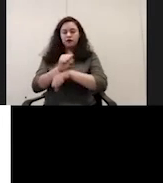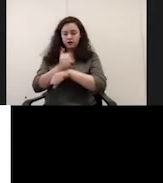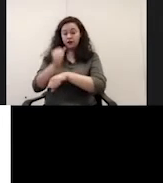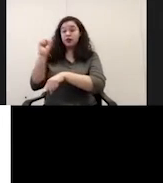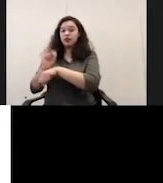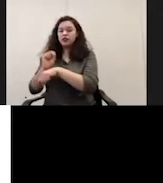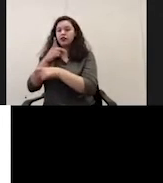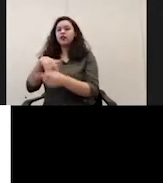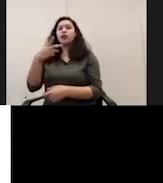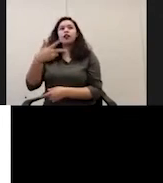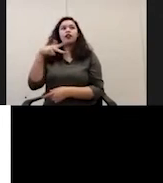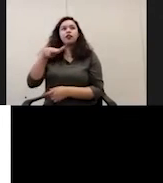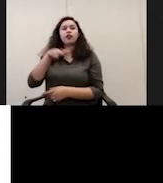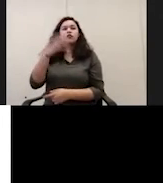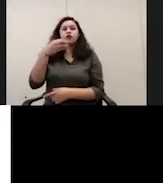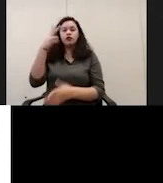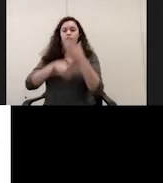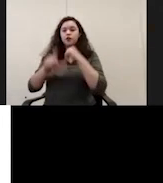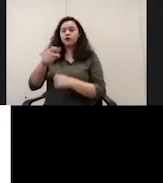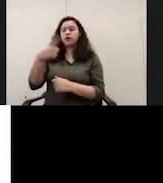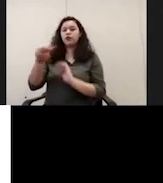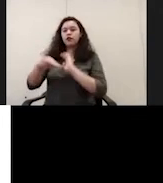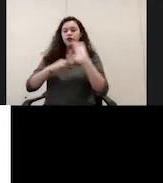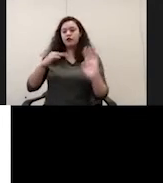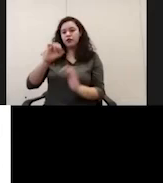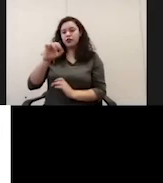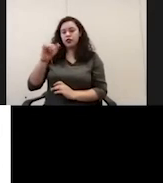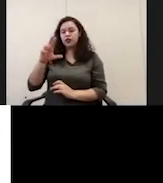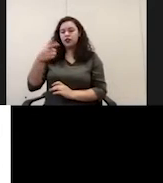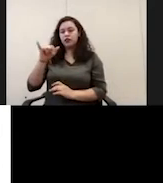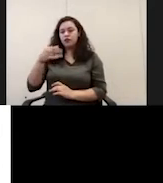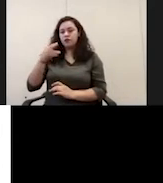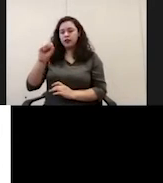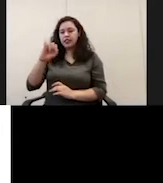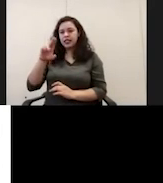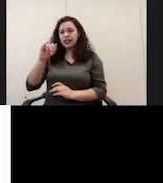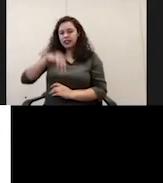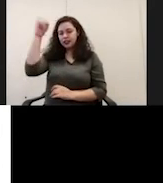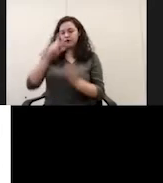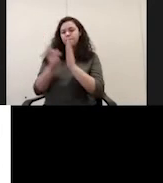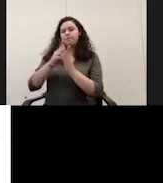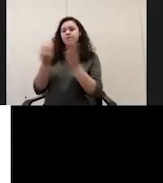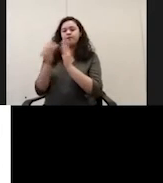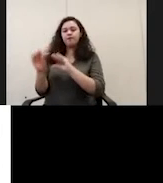secundaria, impartido el 18 de octubre del 2021, y firma Sergio Gómez Sainz, jefe del Departamento de